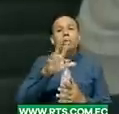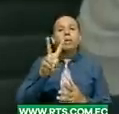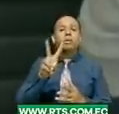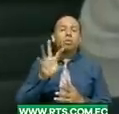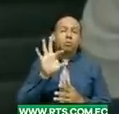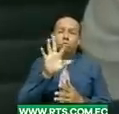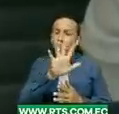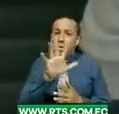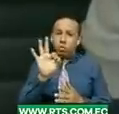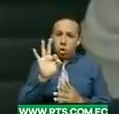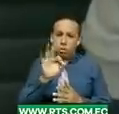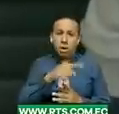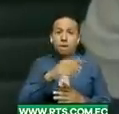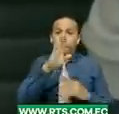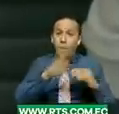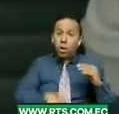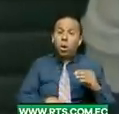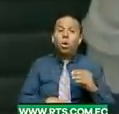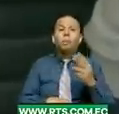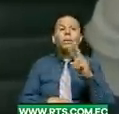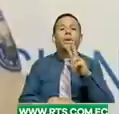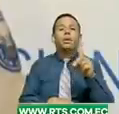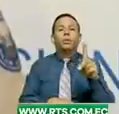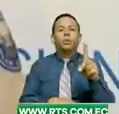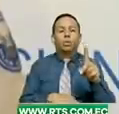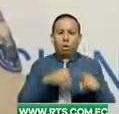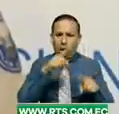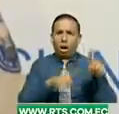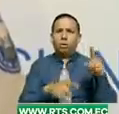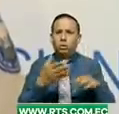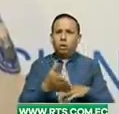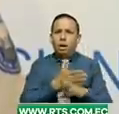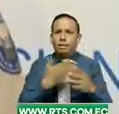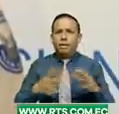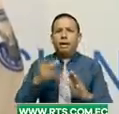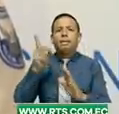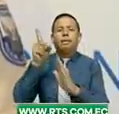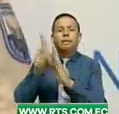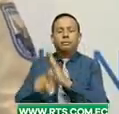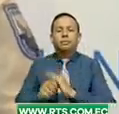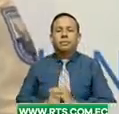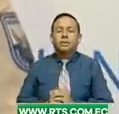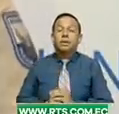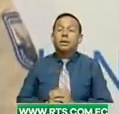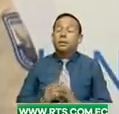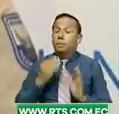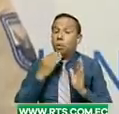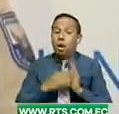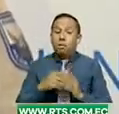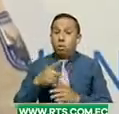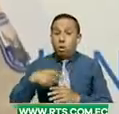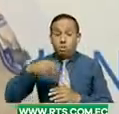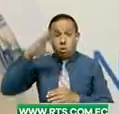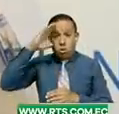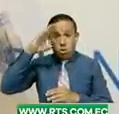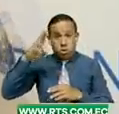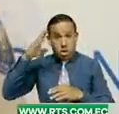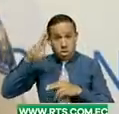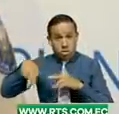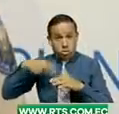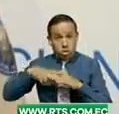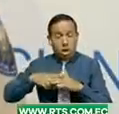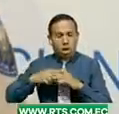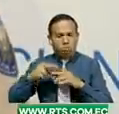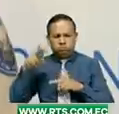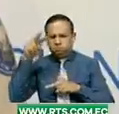21. Varios de ellos con antecedentes penales. Con este tipo de operaciones policiales interagenciales en donde la policía judicial están